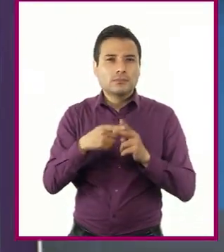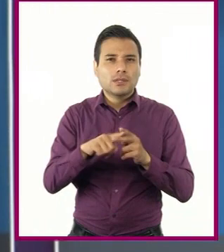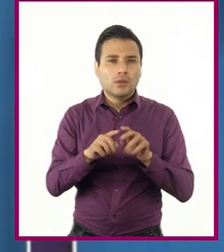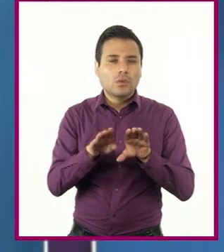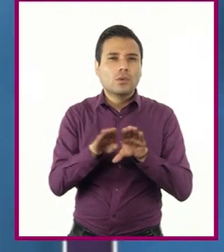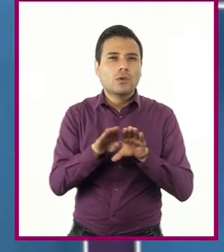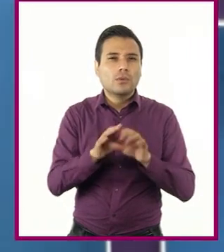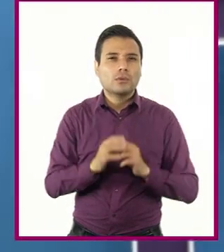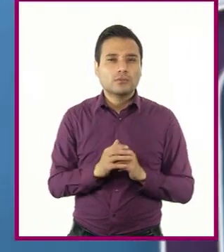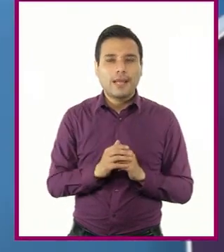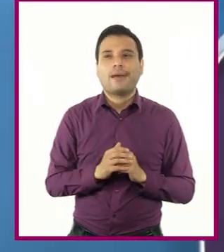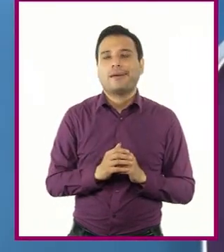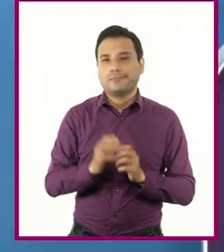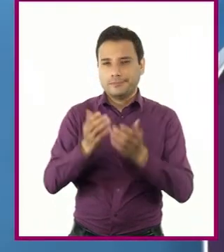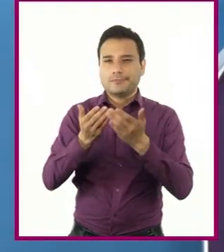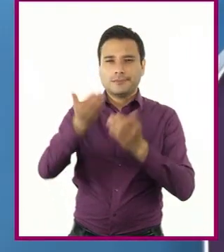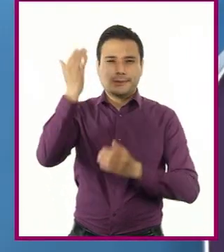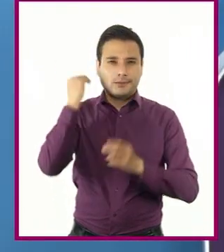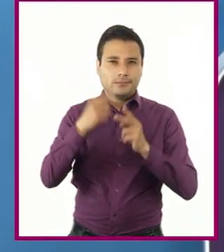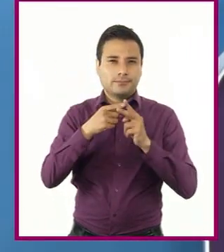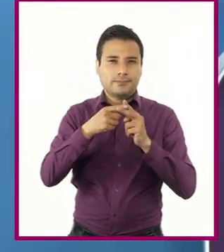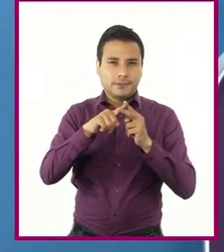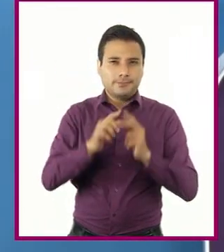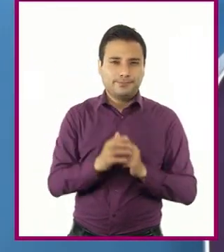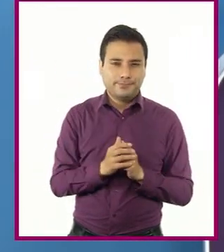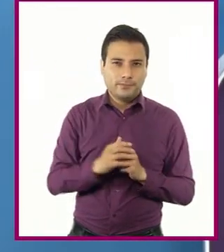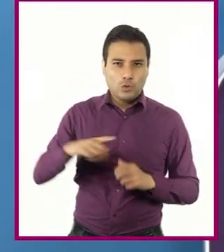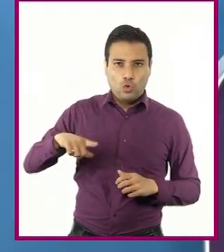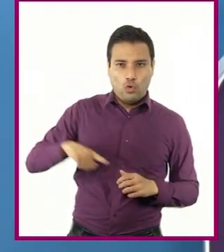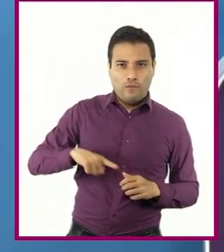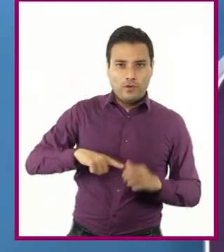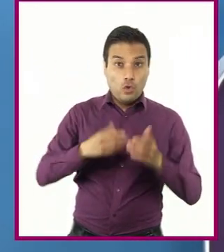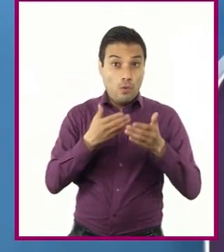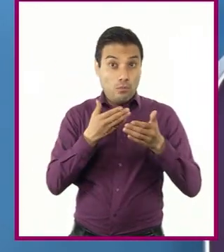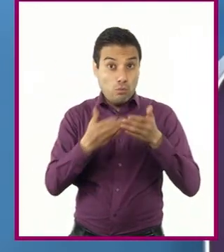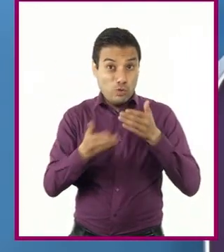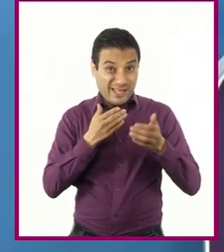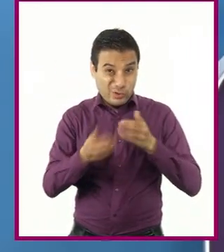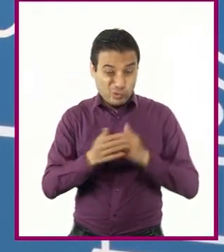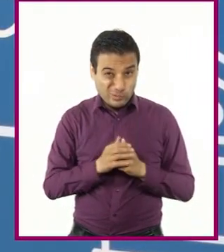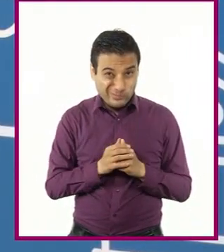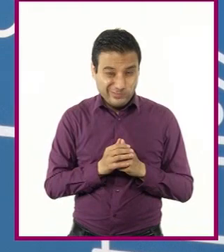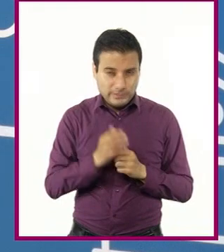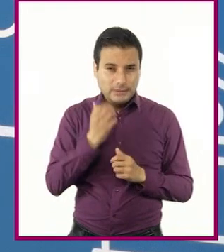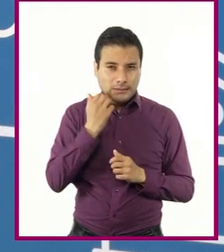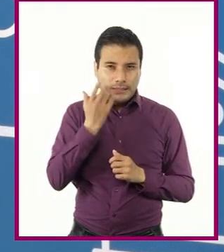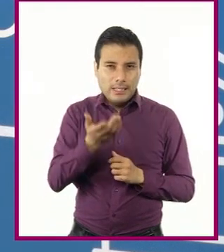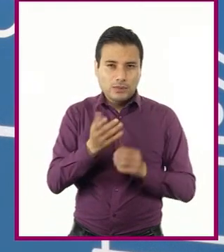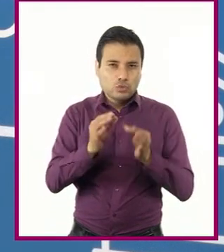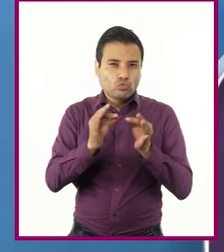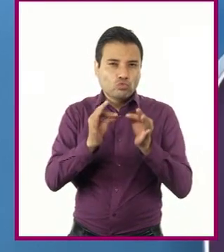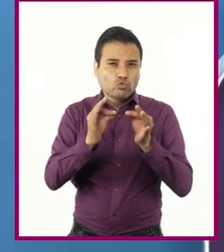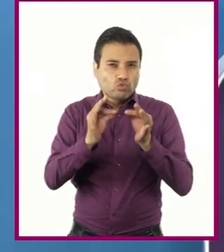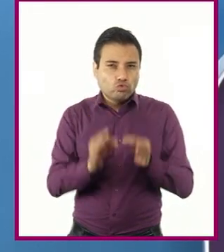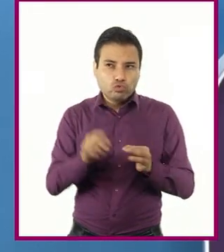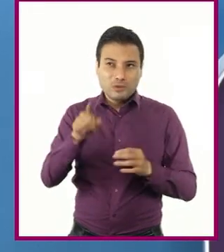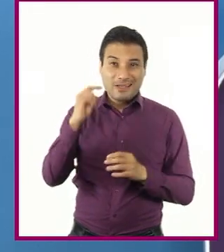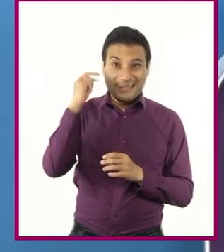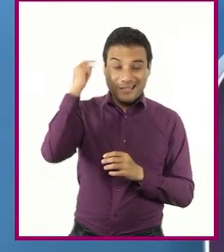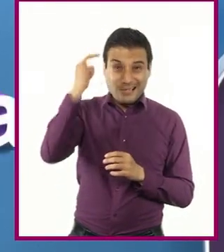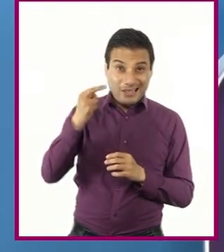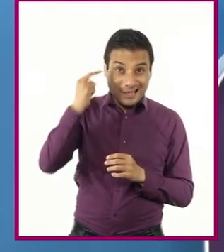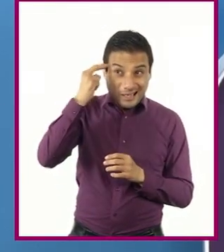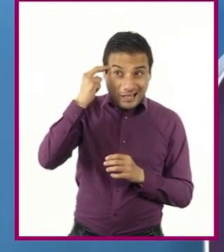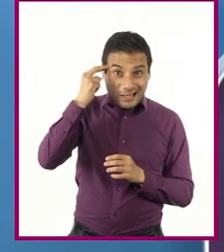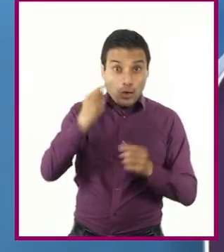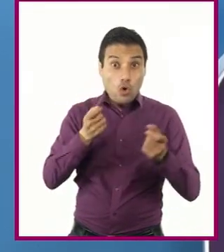claro. Este tuvo sus orígenes cuando los estados modernos lucharon para que la personalización del poder del monarca diera un paso a